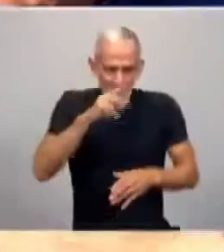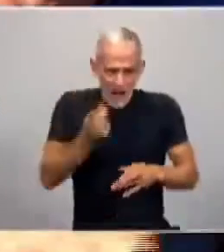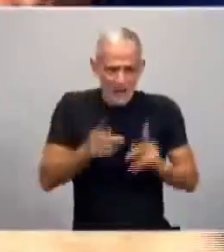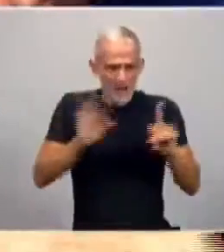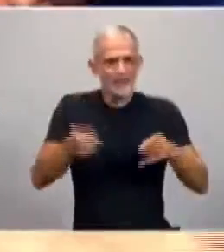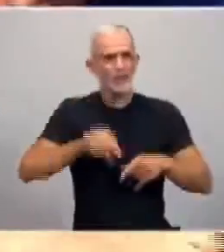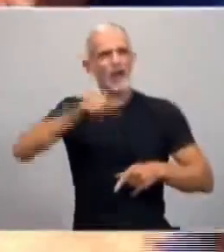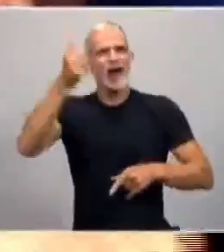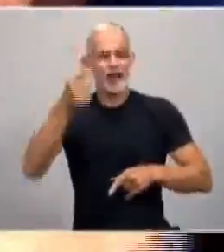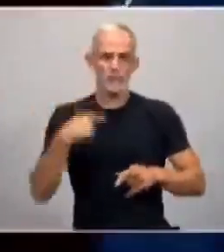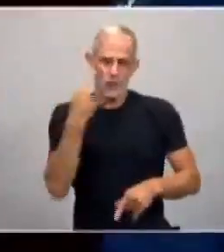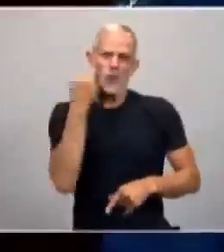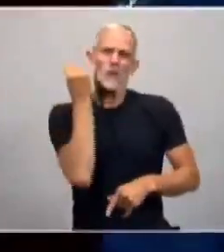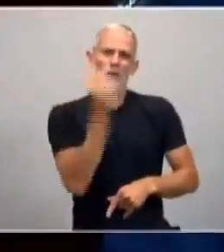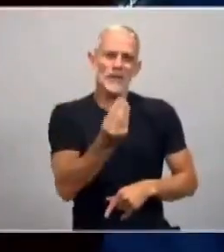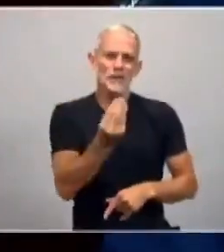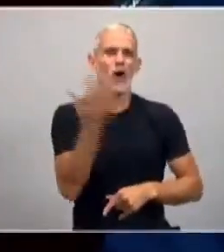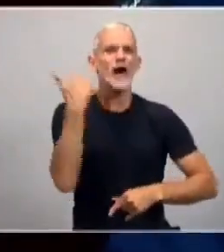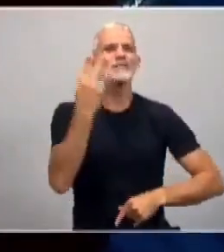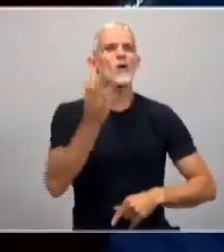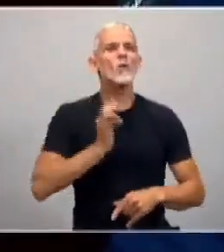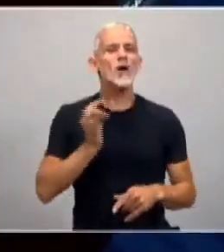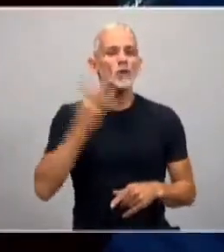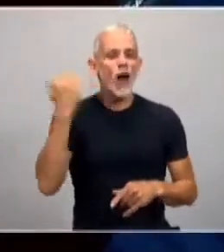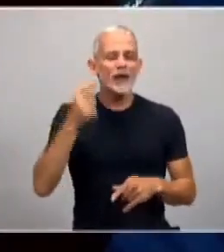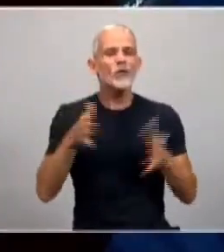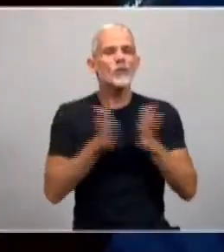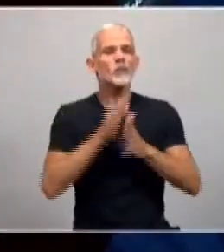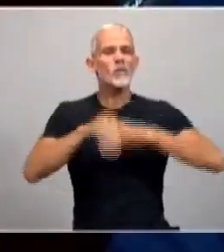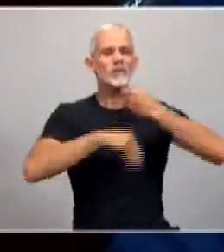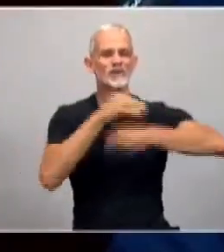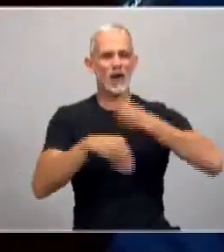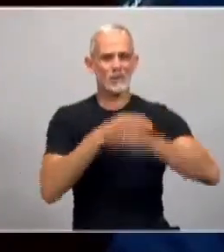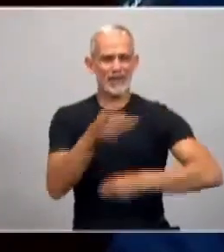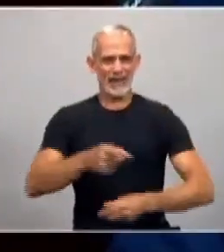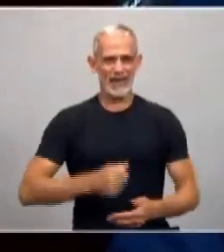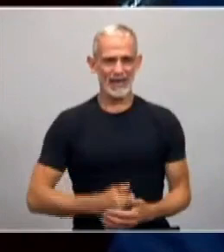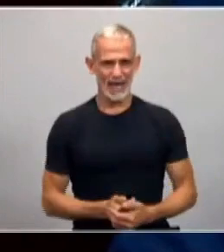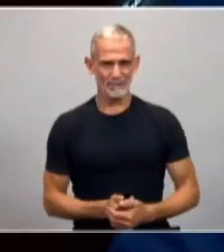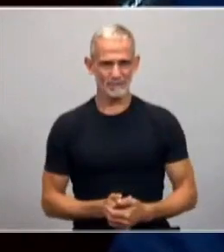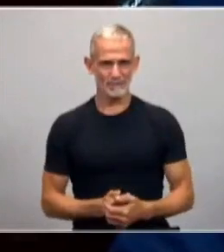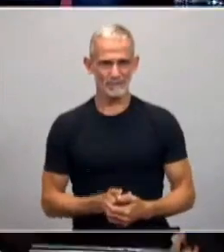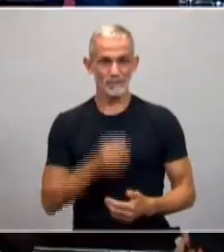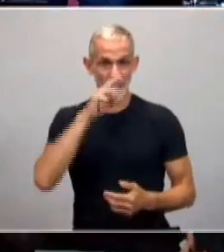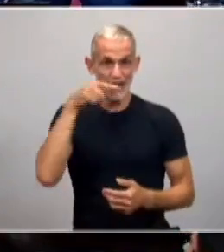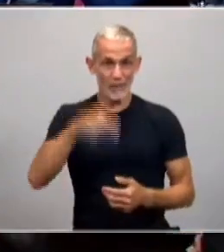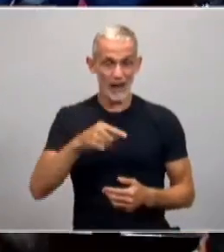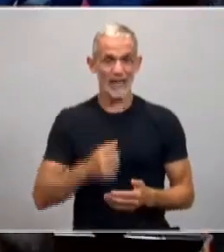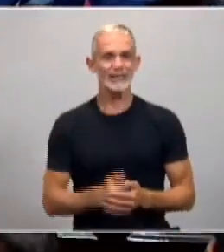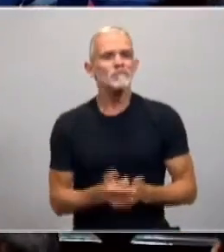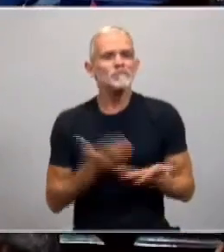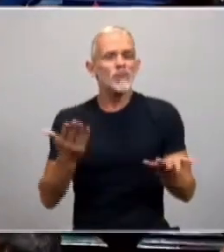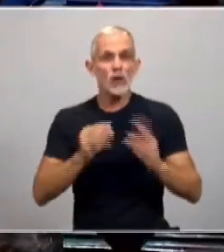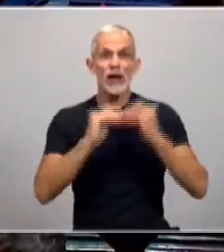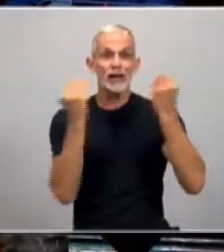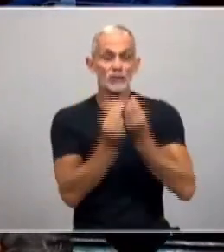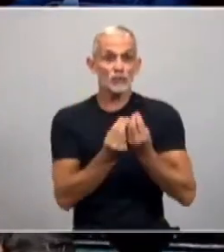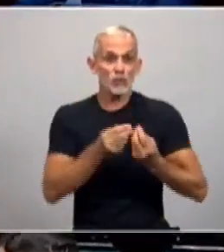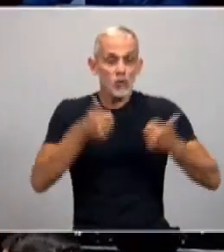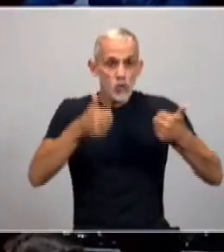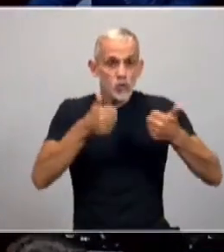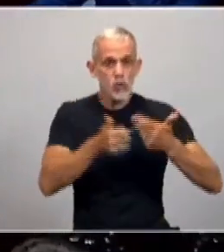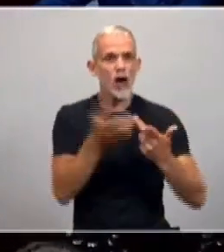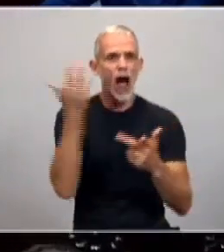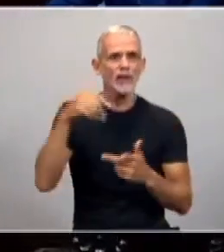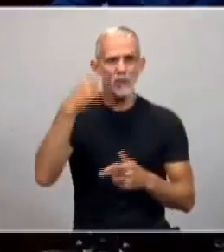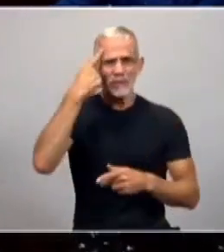el lugar donde vivo hace 4 años con mi familia, la ciudad de La Plata. Semejante resultado, a contramano de